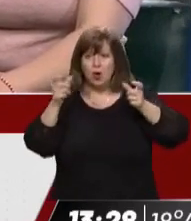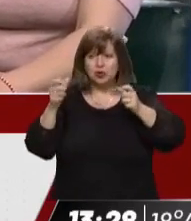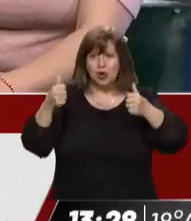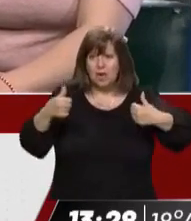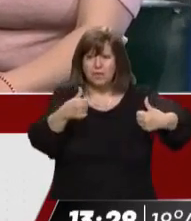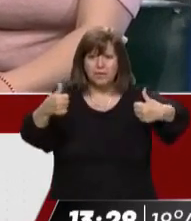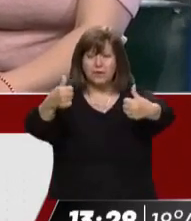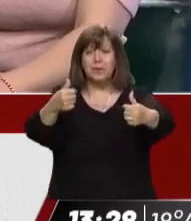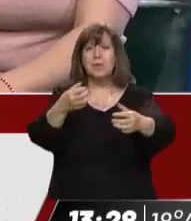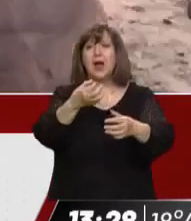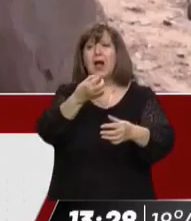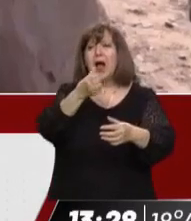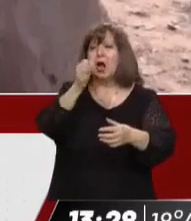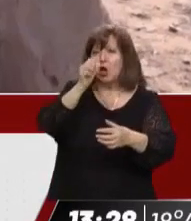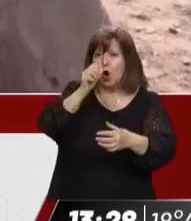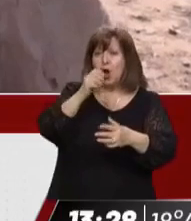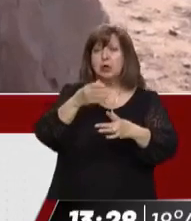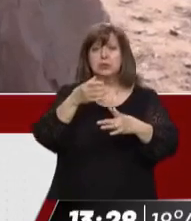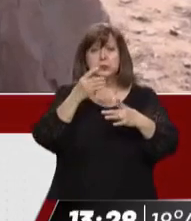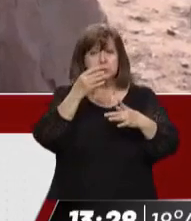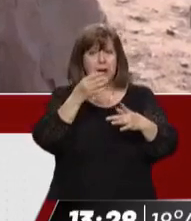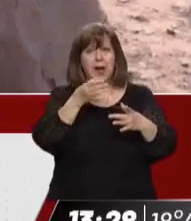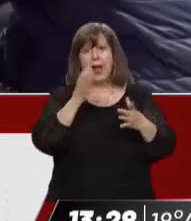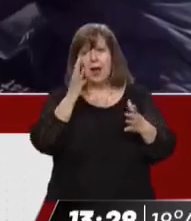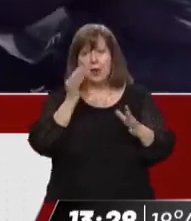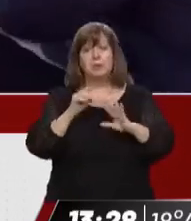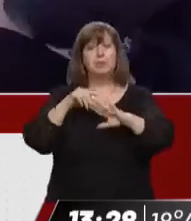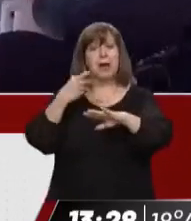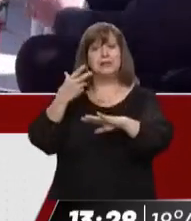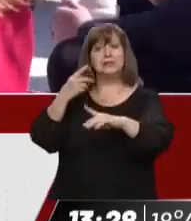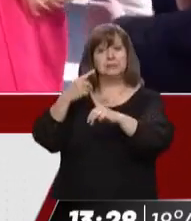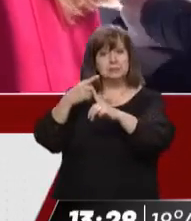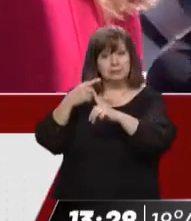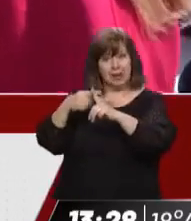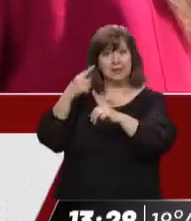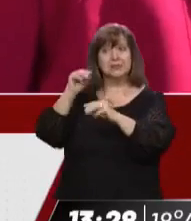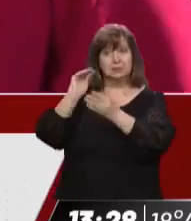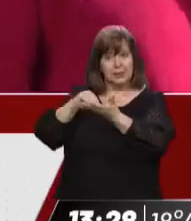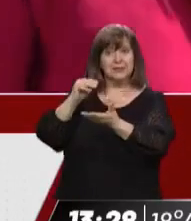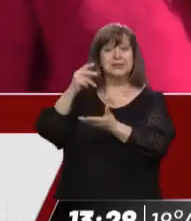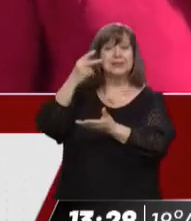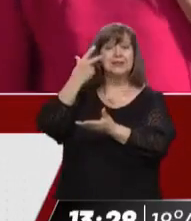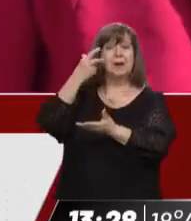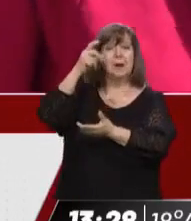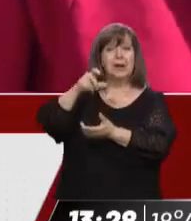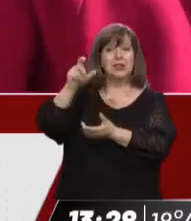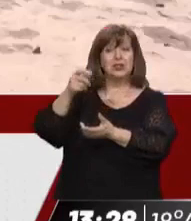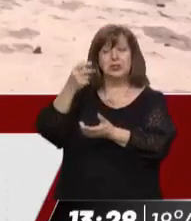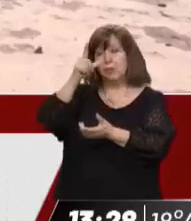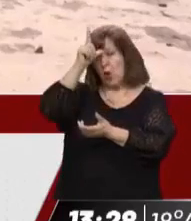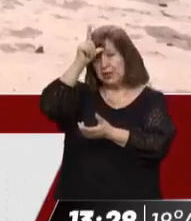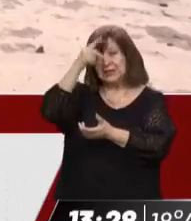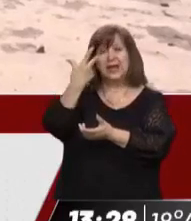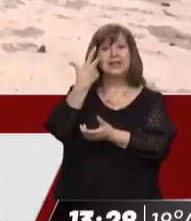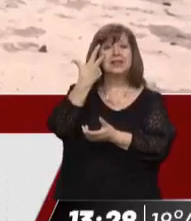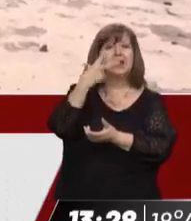alcoholemia y demás Pero hay tres mil policías en toda la provincia desde hoy ya trabajando en las calles hasta el día domingo Todo lo